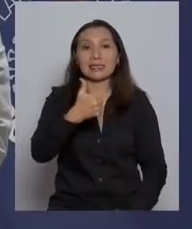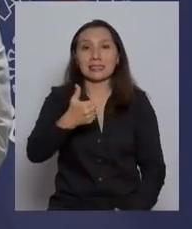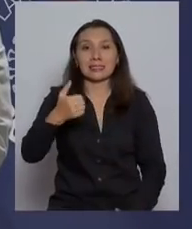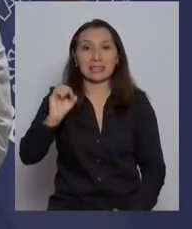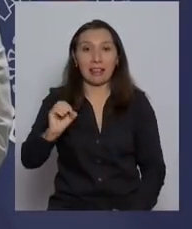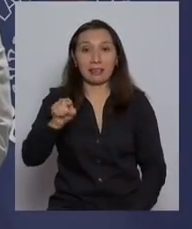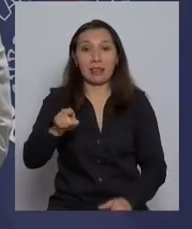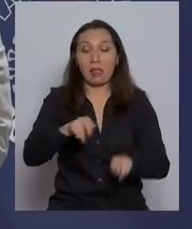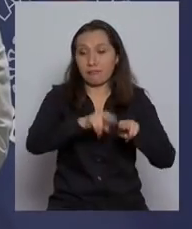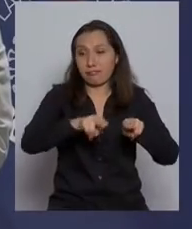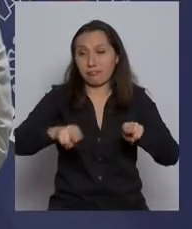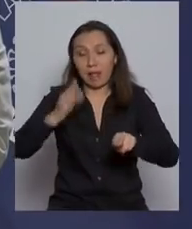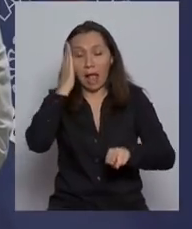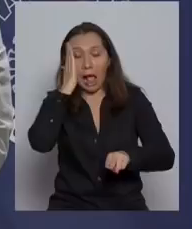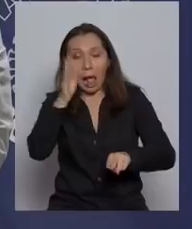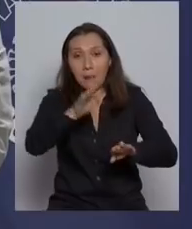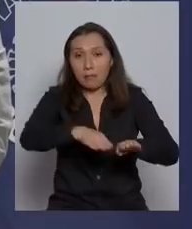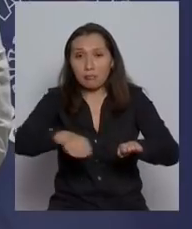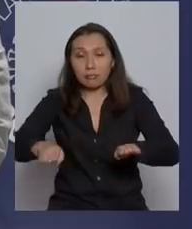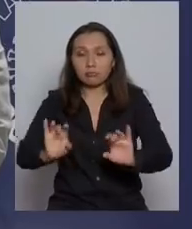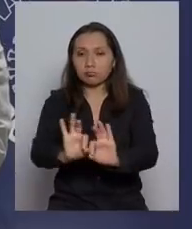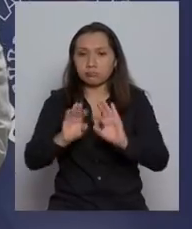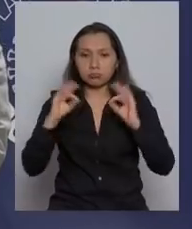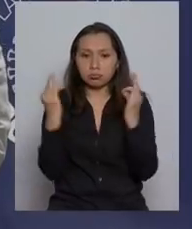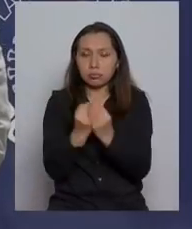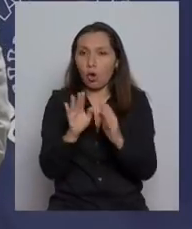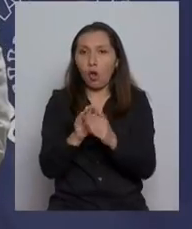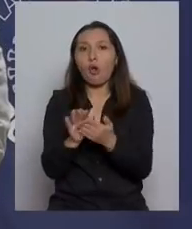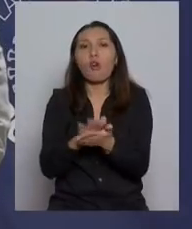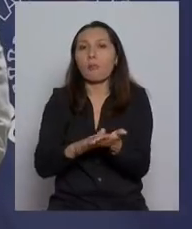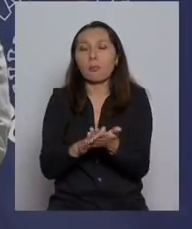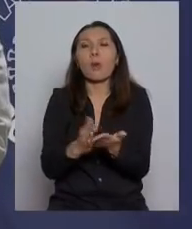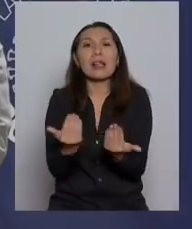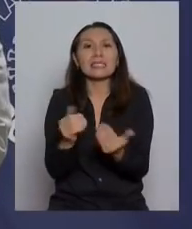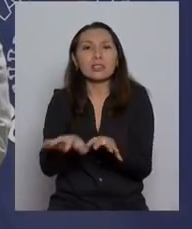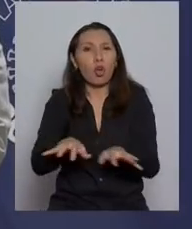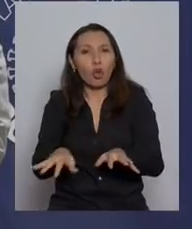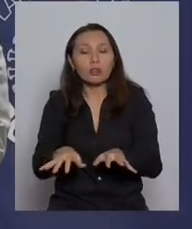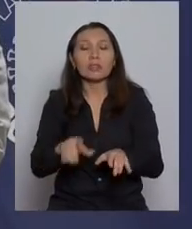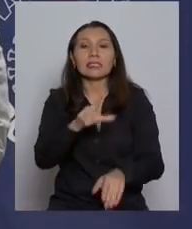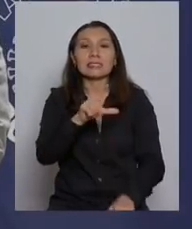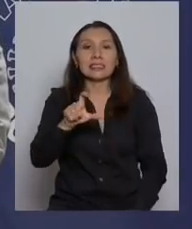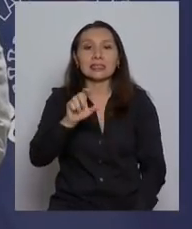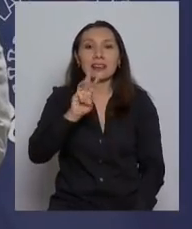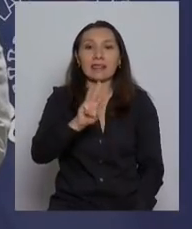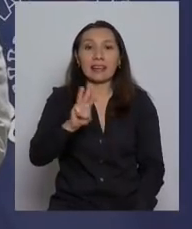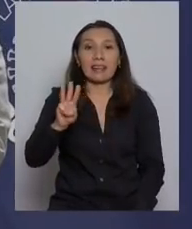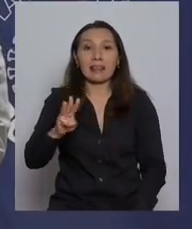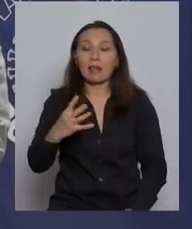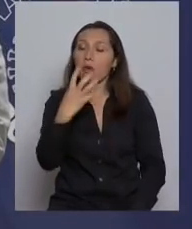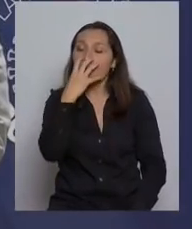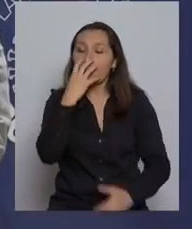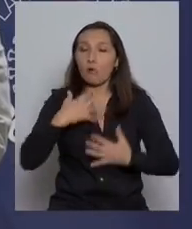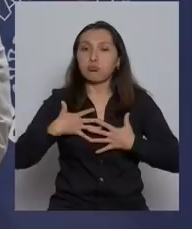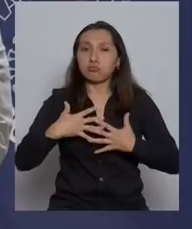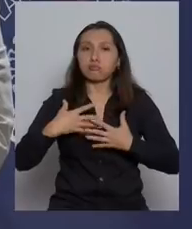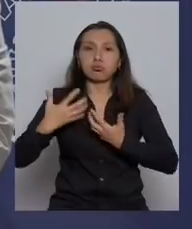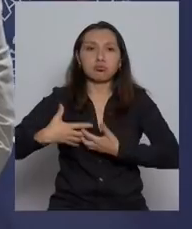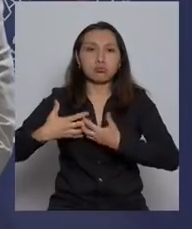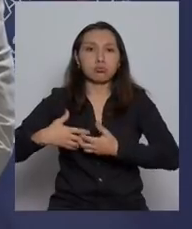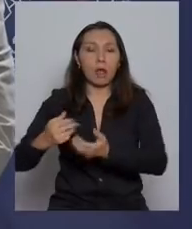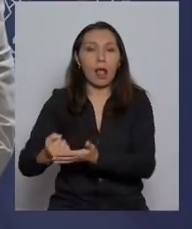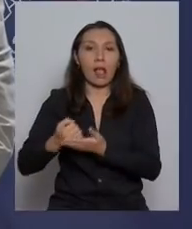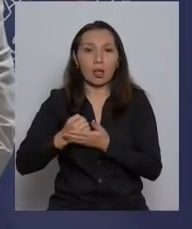5.660 camas con el equipamiento correspondiente, es decir, 733 ventiladores mecánicos